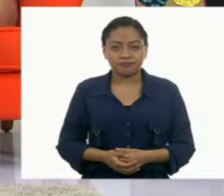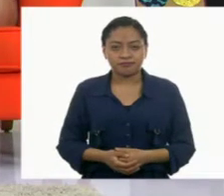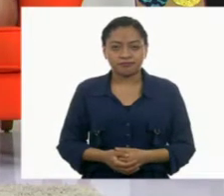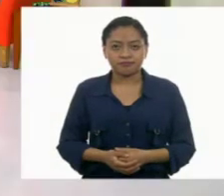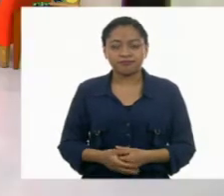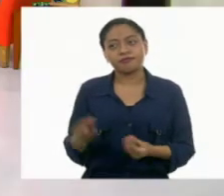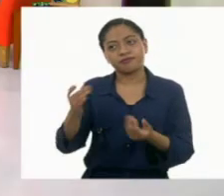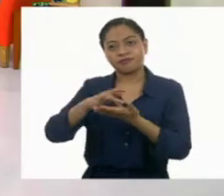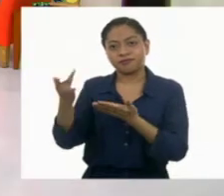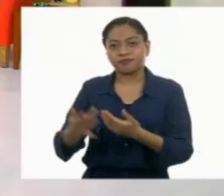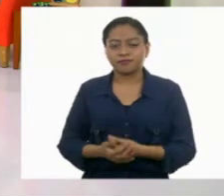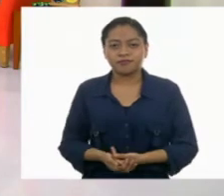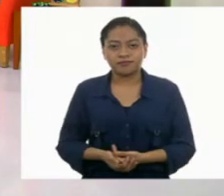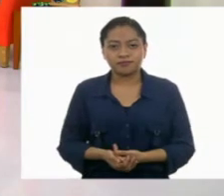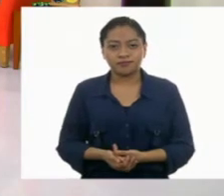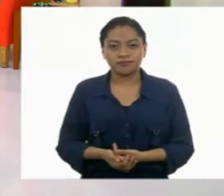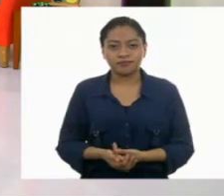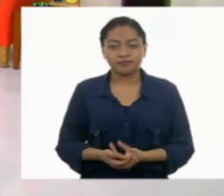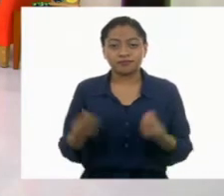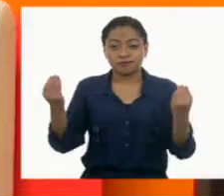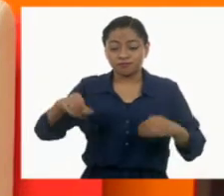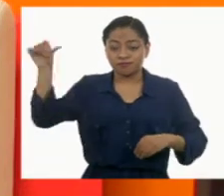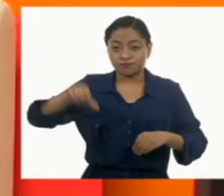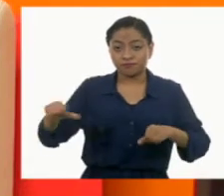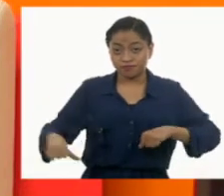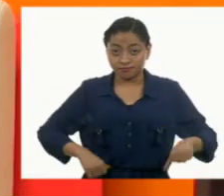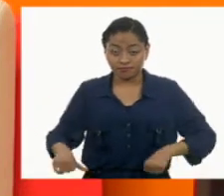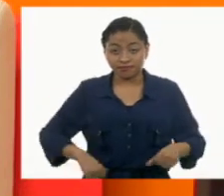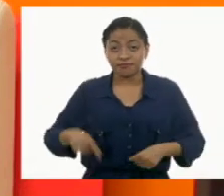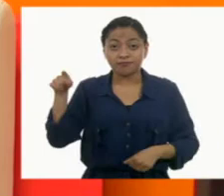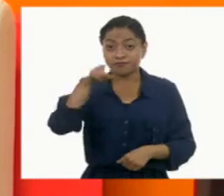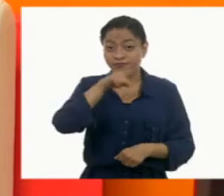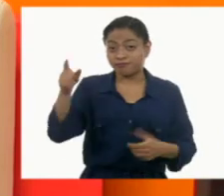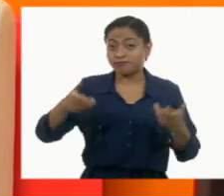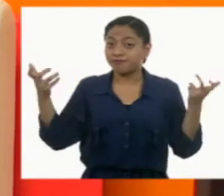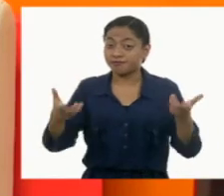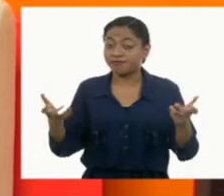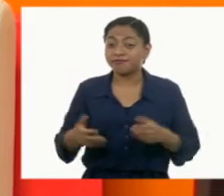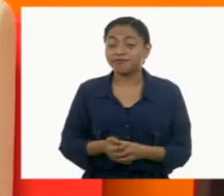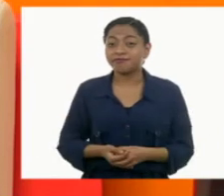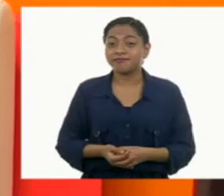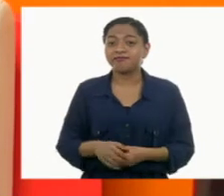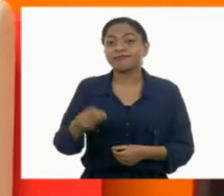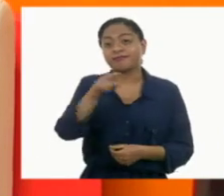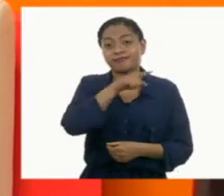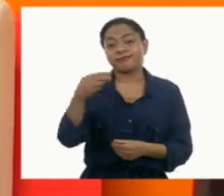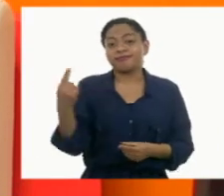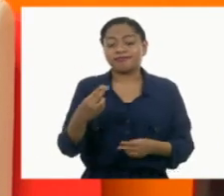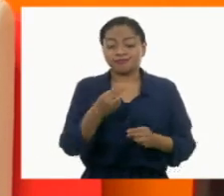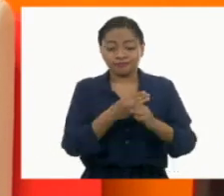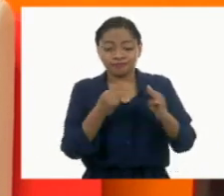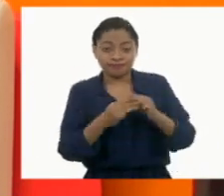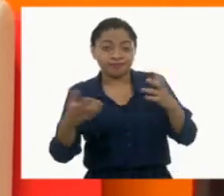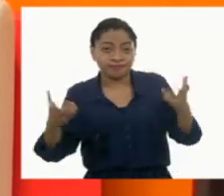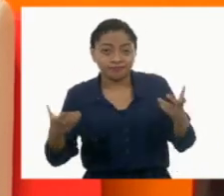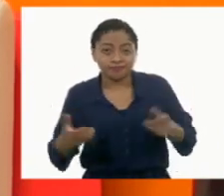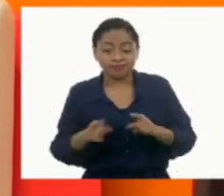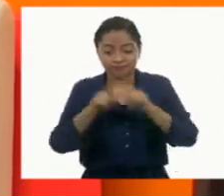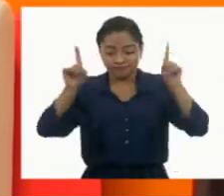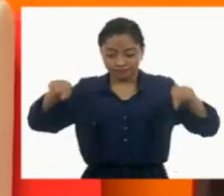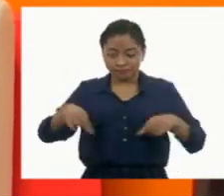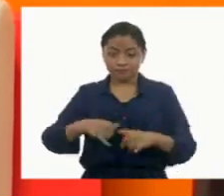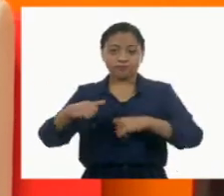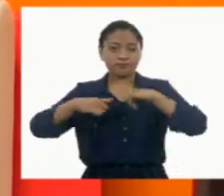gracias, Eduardo. Muchas de las actividades a desarrollar en casa implican la elaboración de materiales como esquemas,